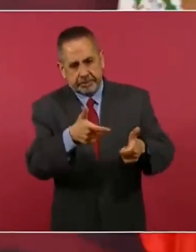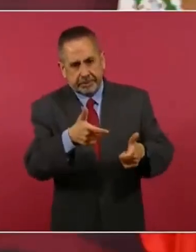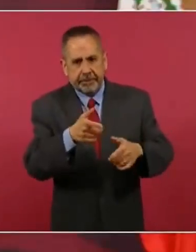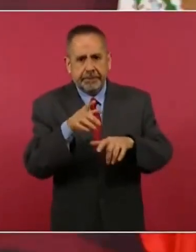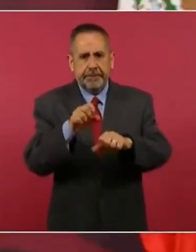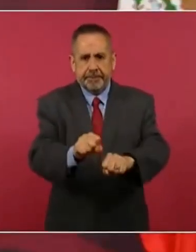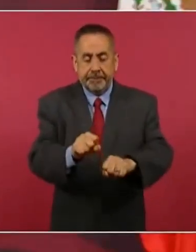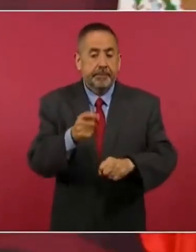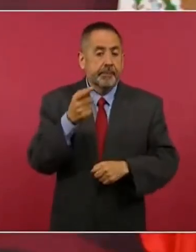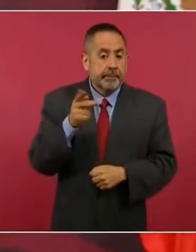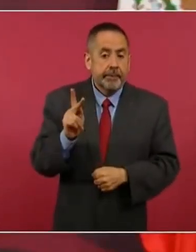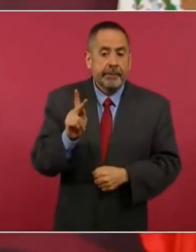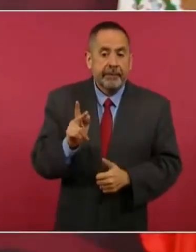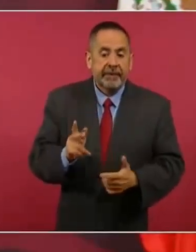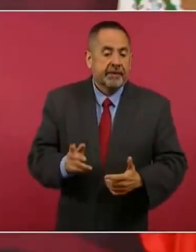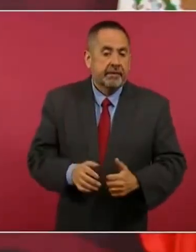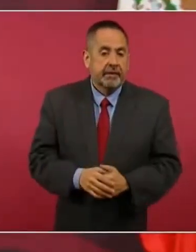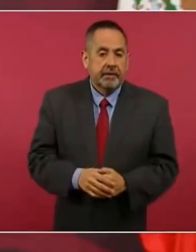pero